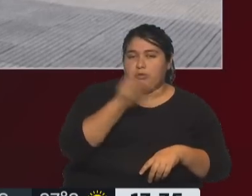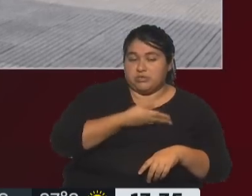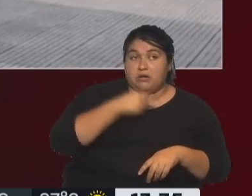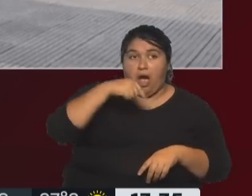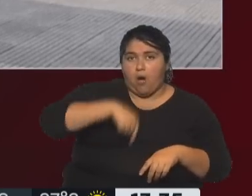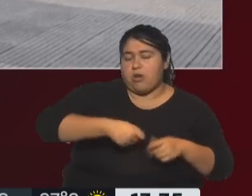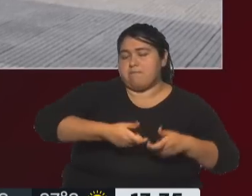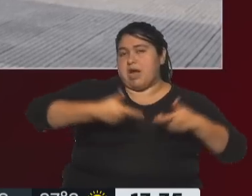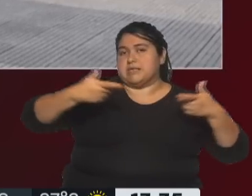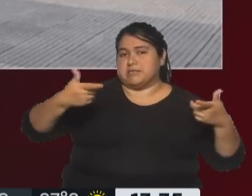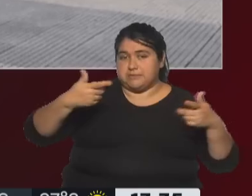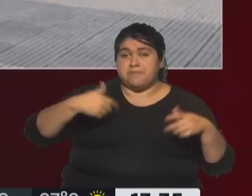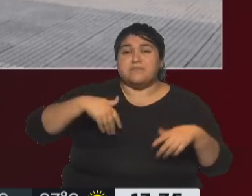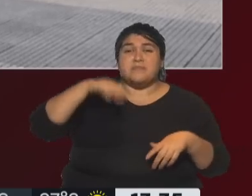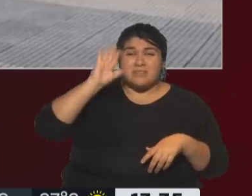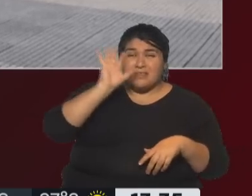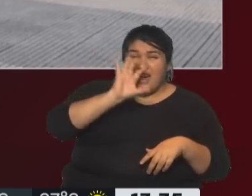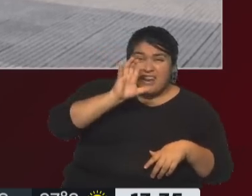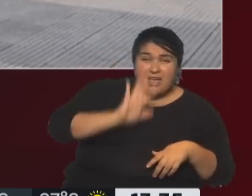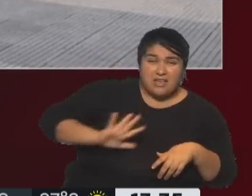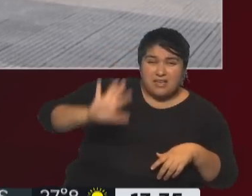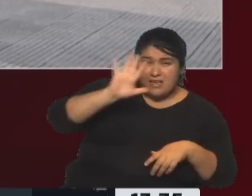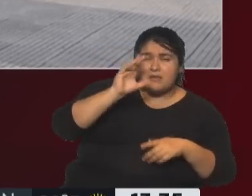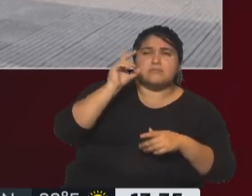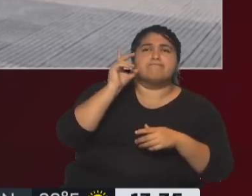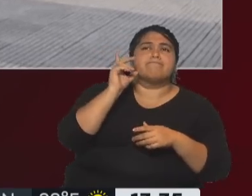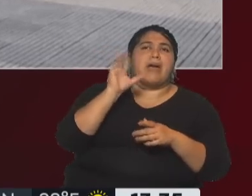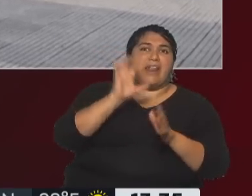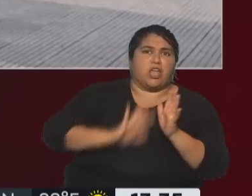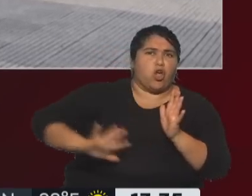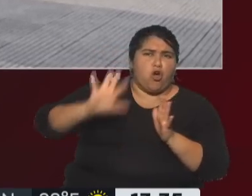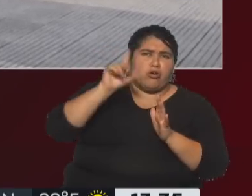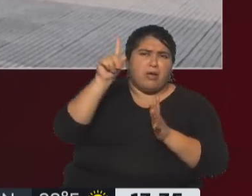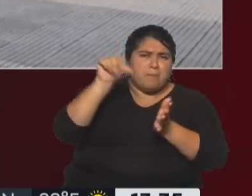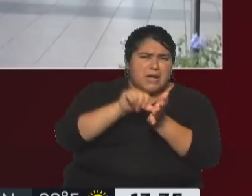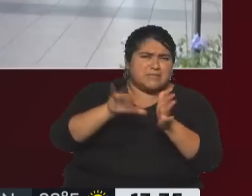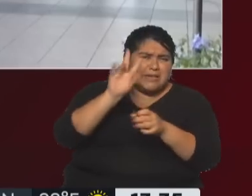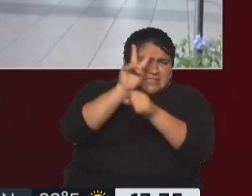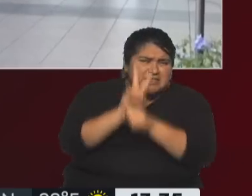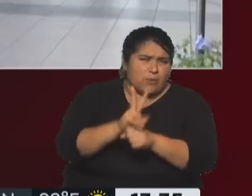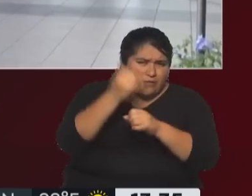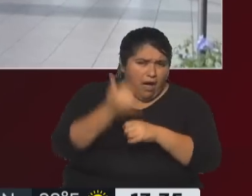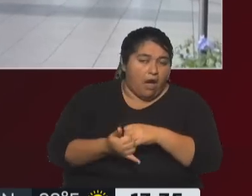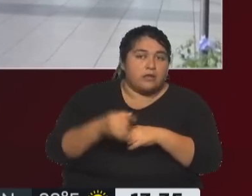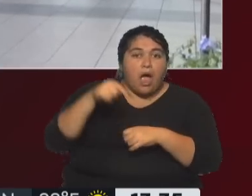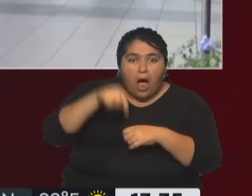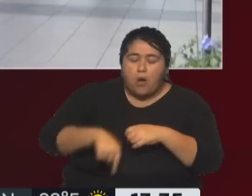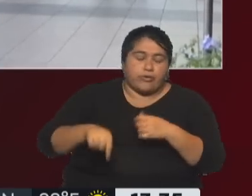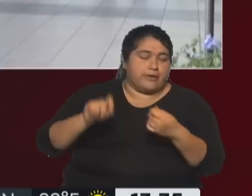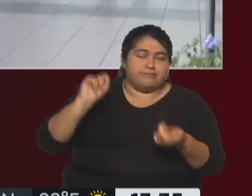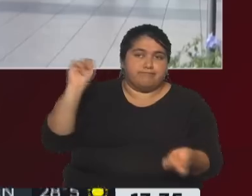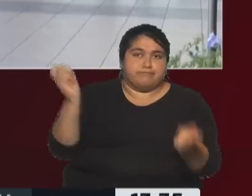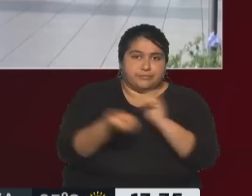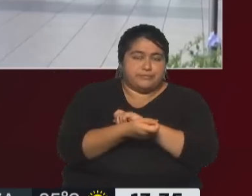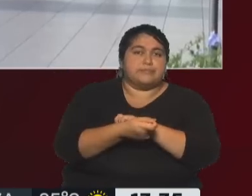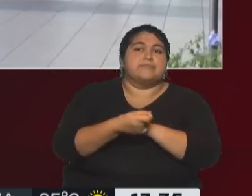de los países más seguros de la región a ser uno de los más inseguros con tasas muy parecidas a países en los que históricamente, digamos, se